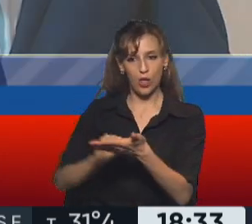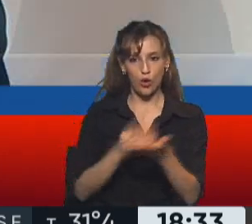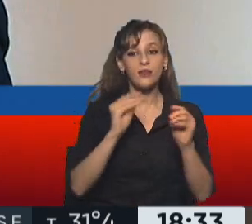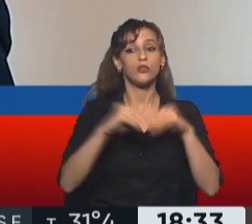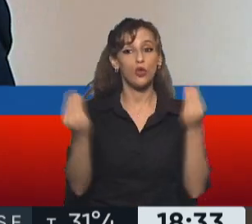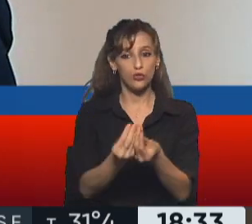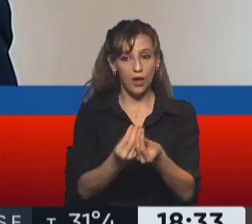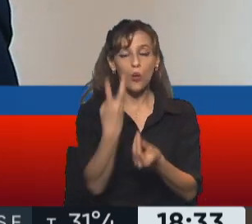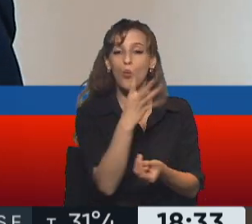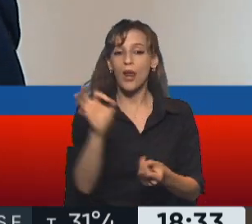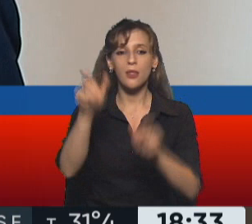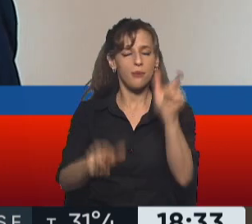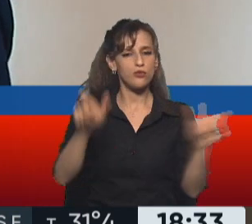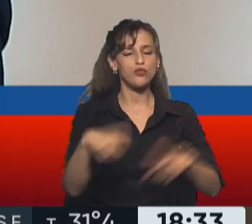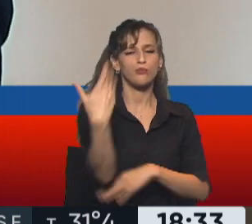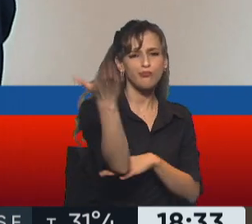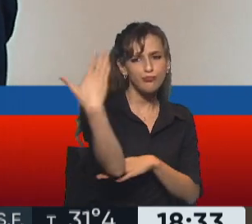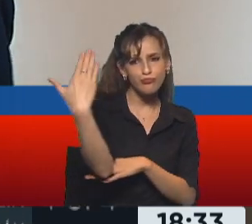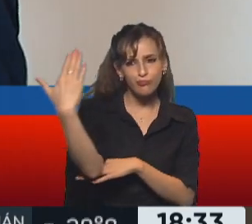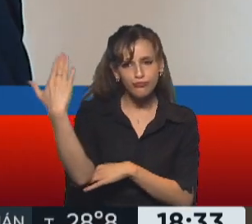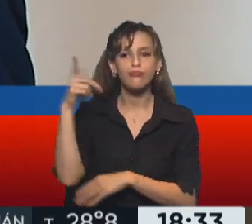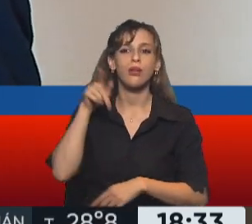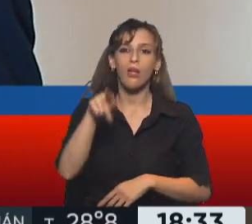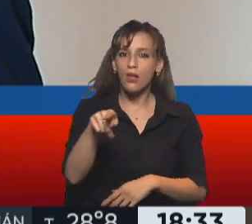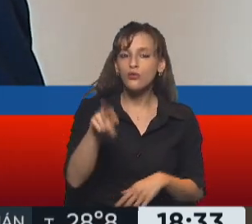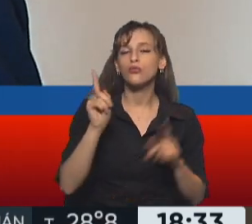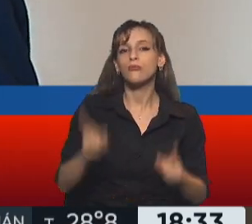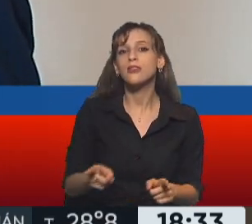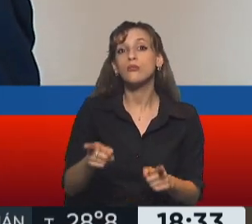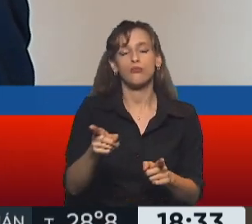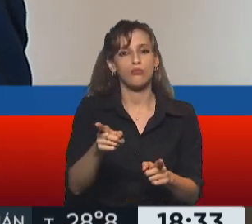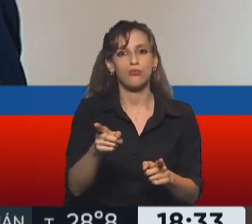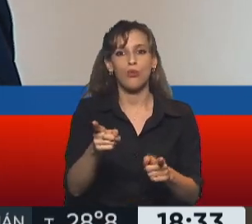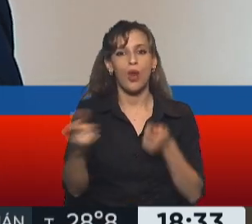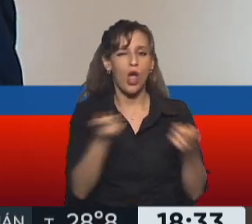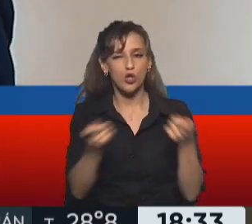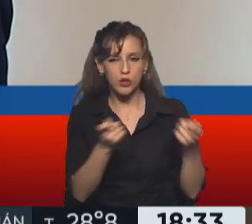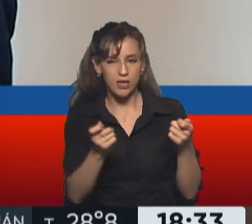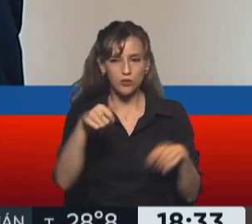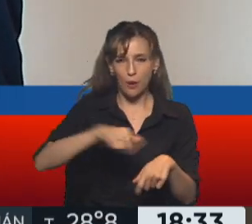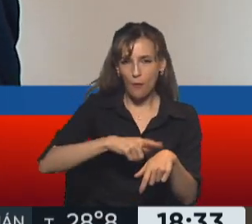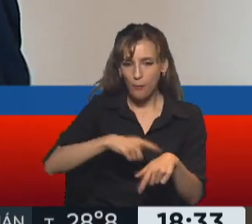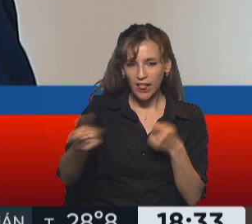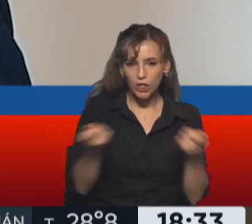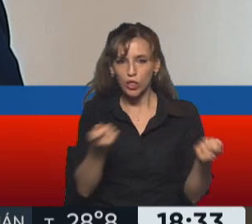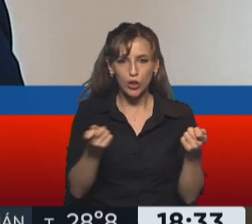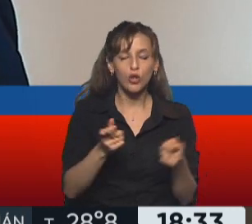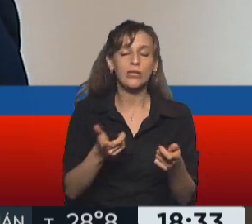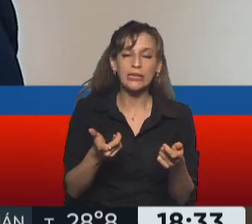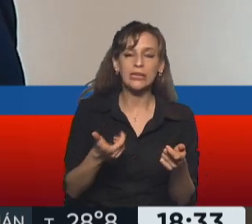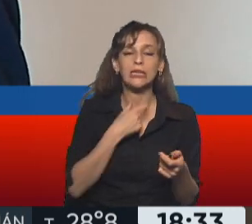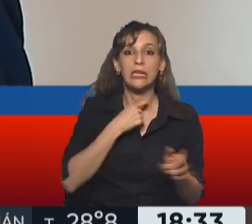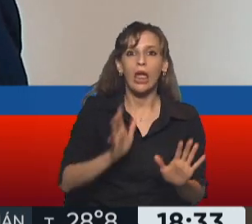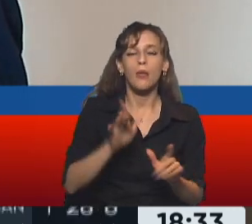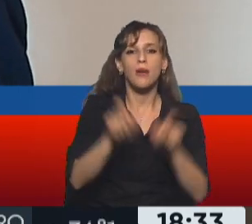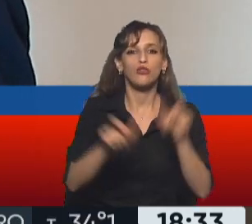de 40 oradores inscriptos. Se está tratando en negociaciones de último minuto de achicar el tiempo, la cantidad de